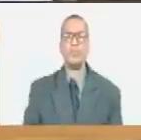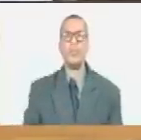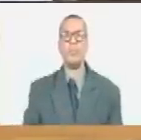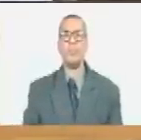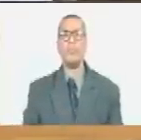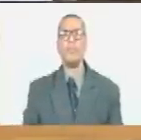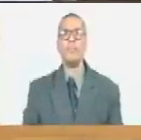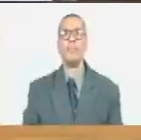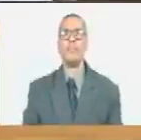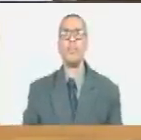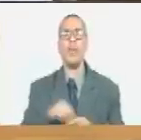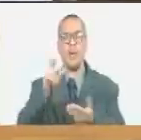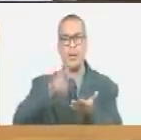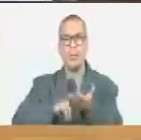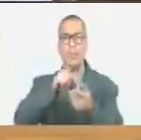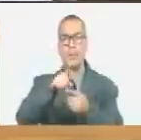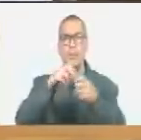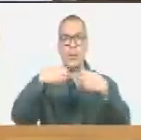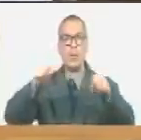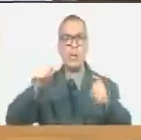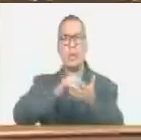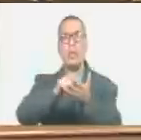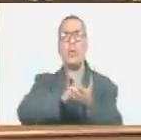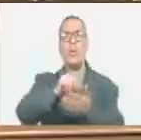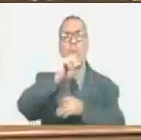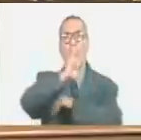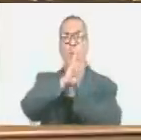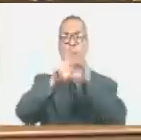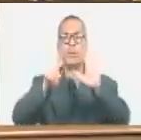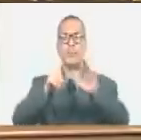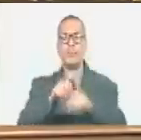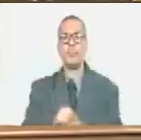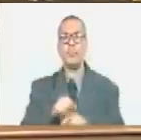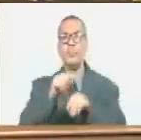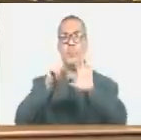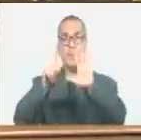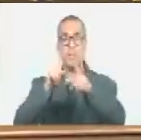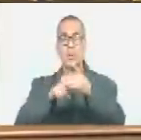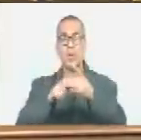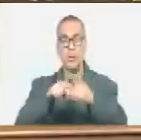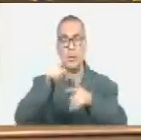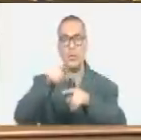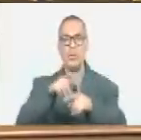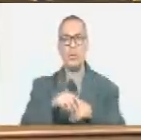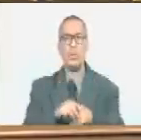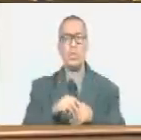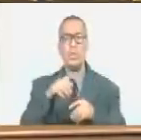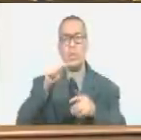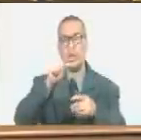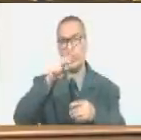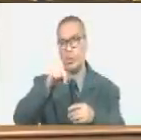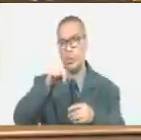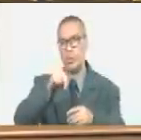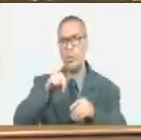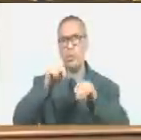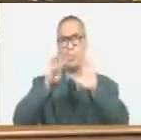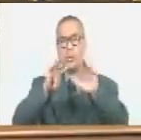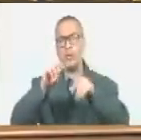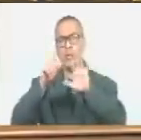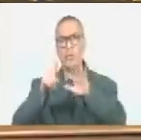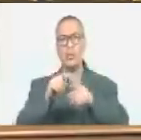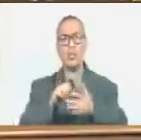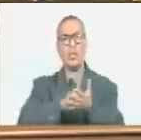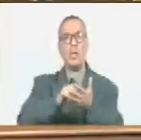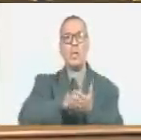consideración, aprobado el artículo 46. Siguiente. 96. Se sugiere aprobar con modificación la denominación del epígrafe